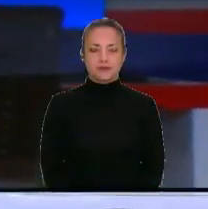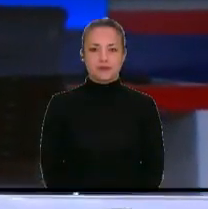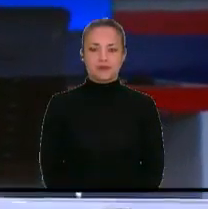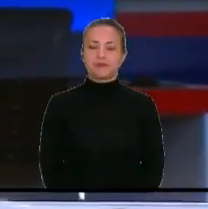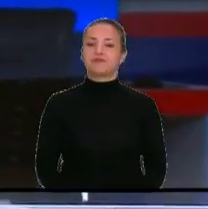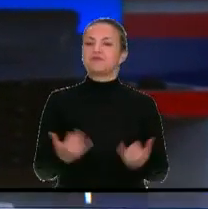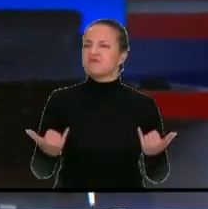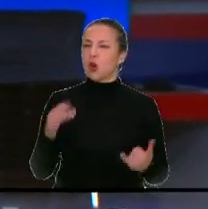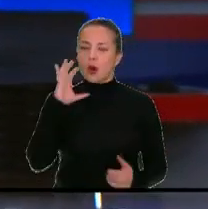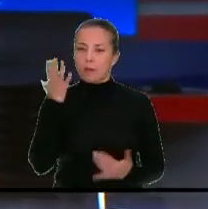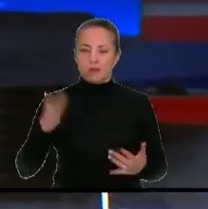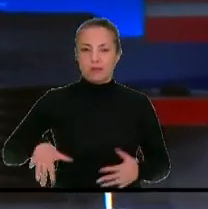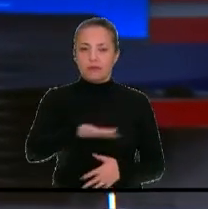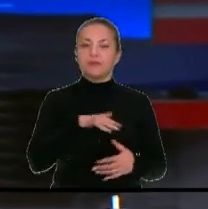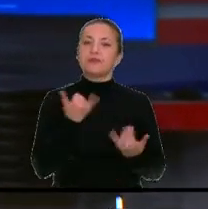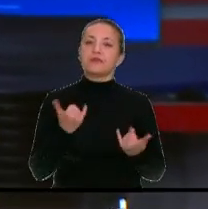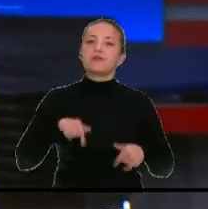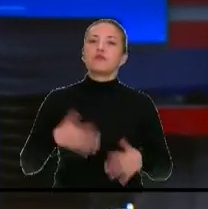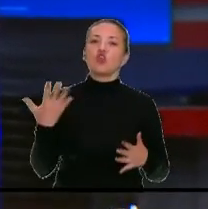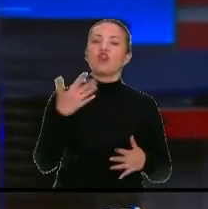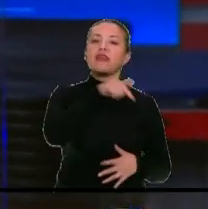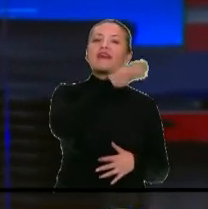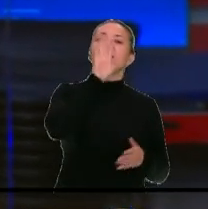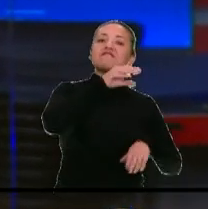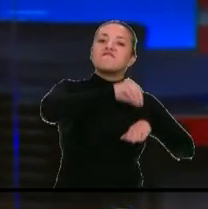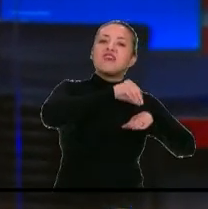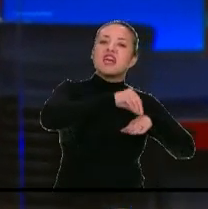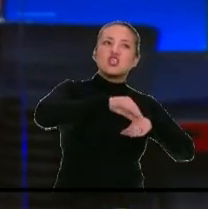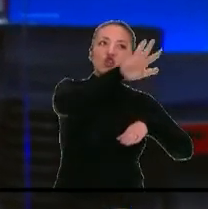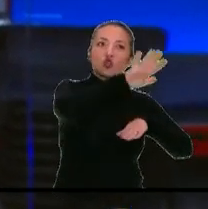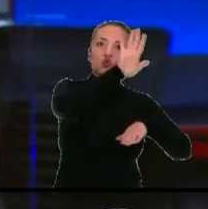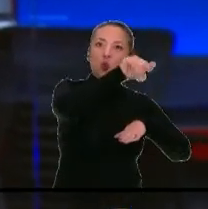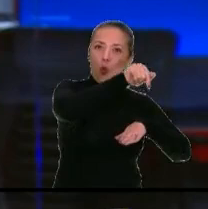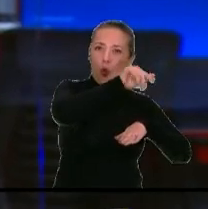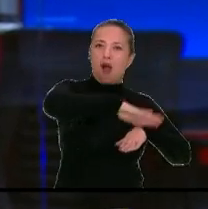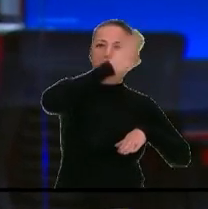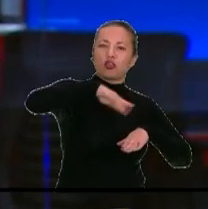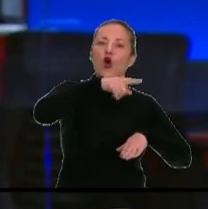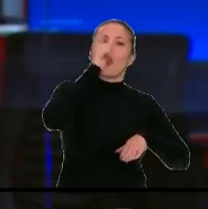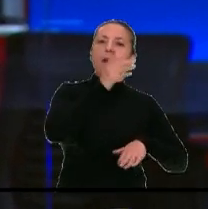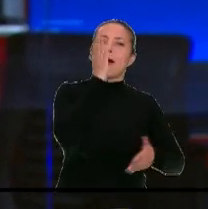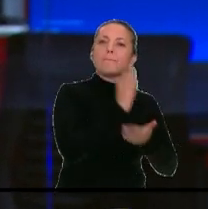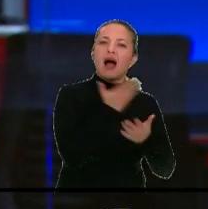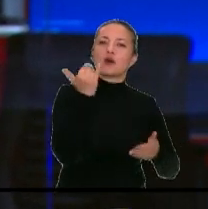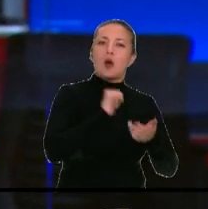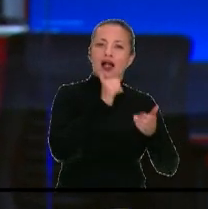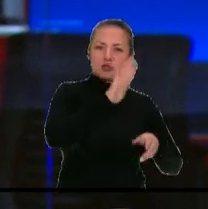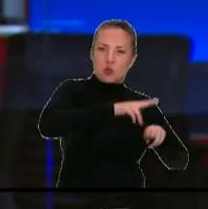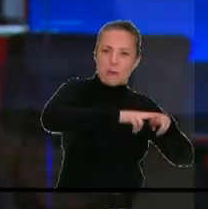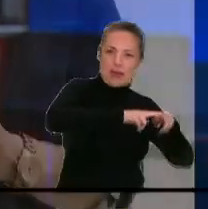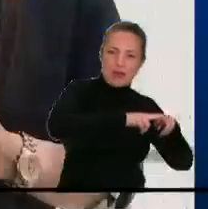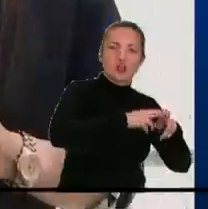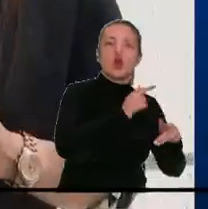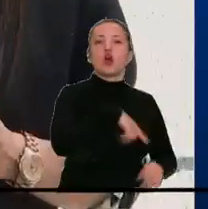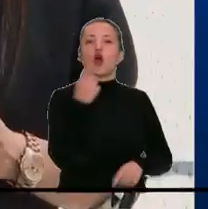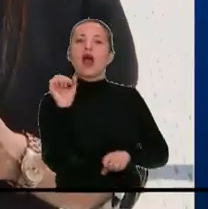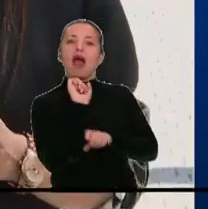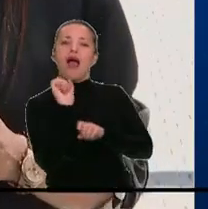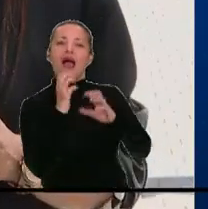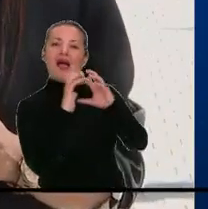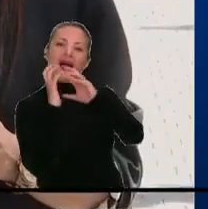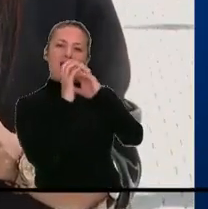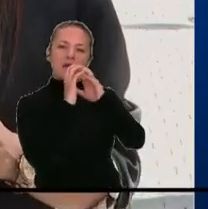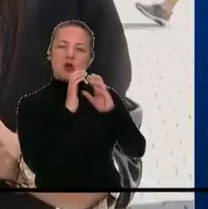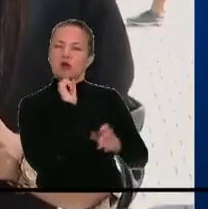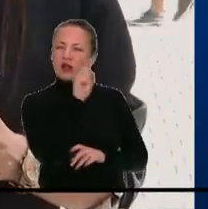A esta hora se registra una emergencia en Bello, Antioquia, por el accidente de un bus alimentador del metro y un camión. Dos personas fallecieron. Erika Zapata,